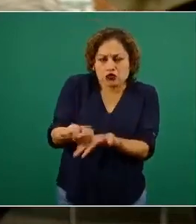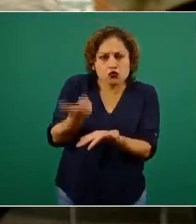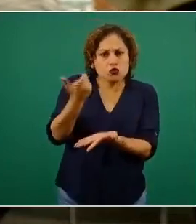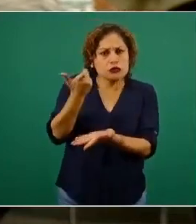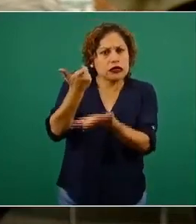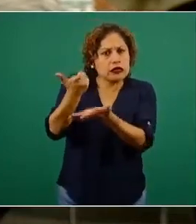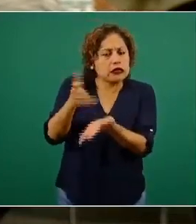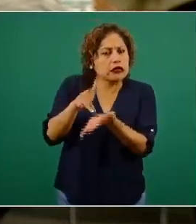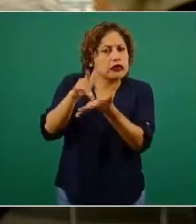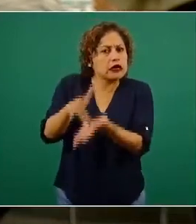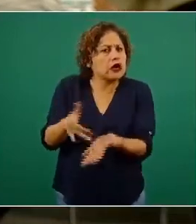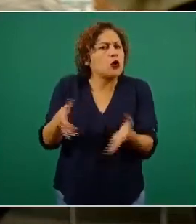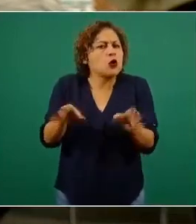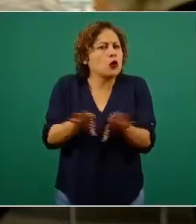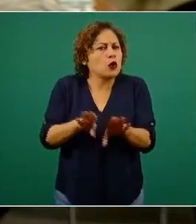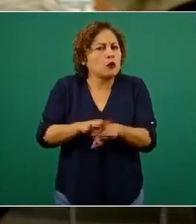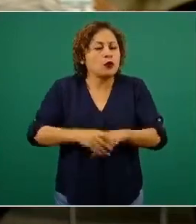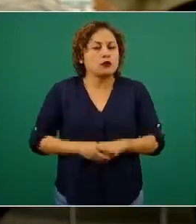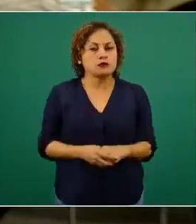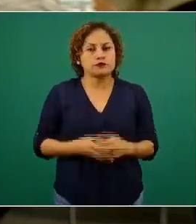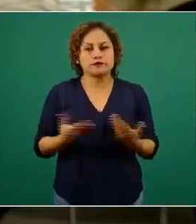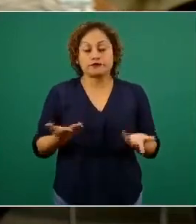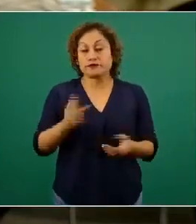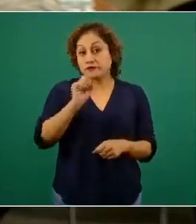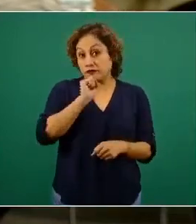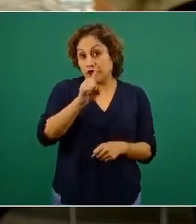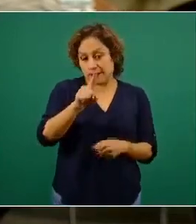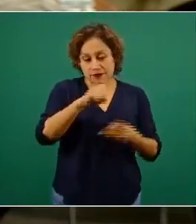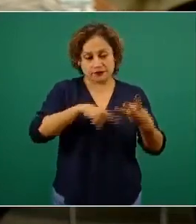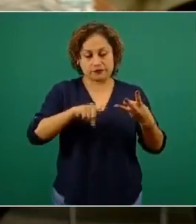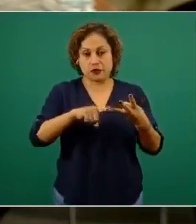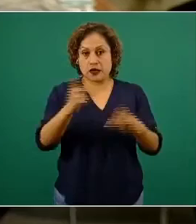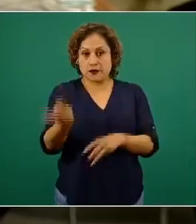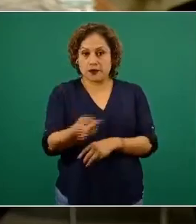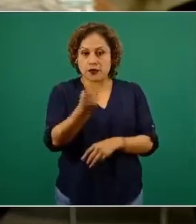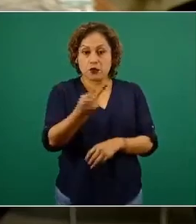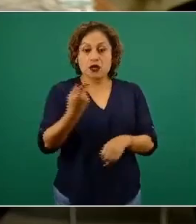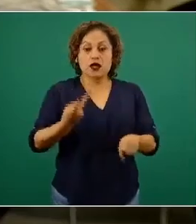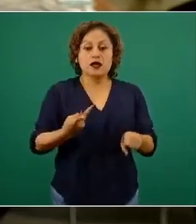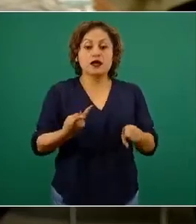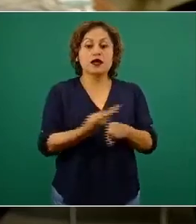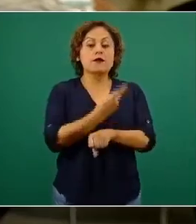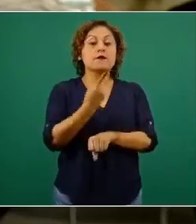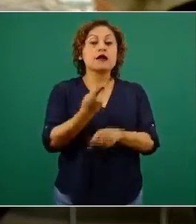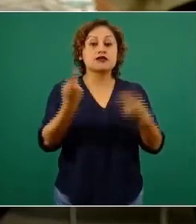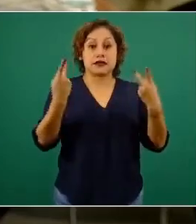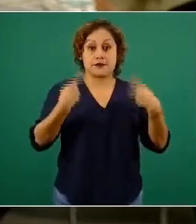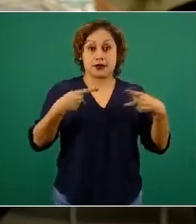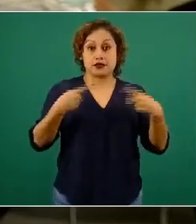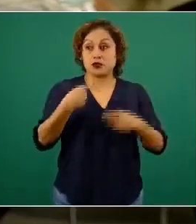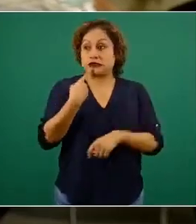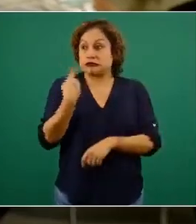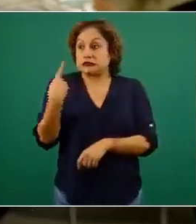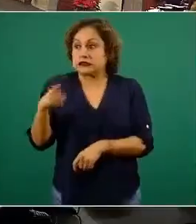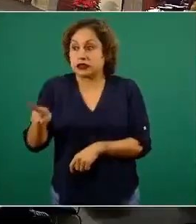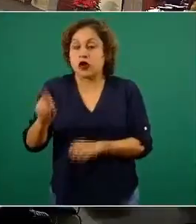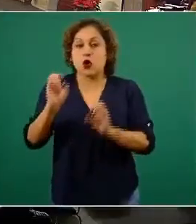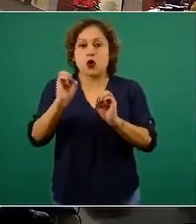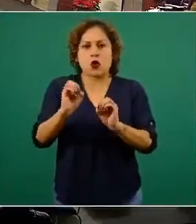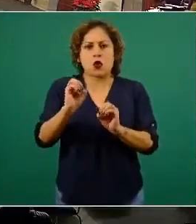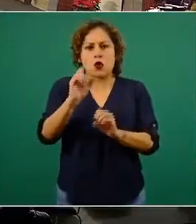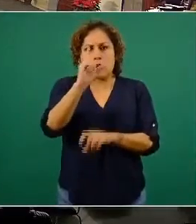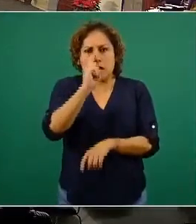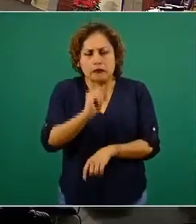por último, si han recibido denuncias de gente que se ha metido o saltado la fila. Gracias. Muchas